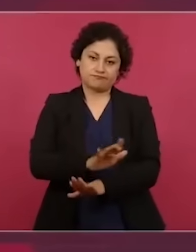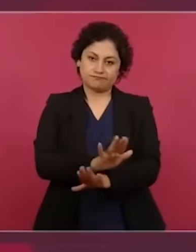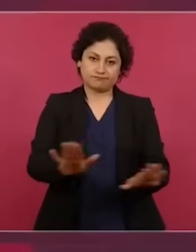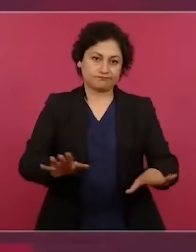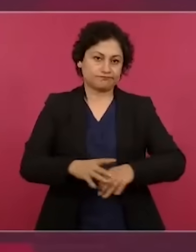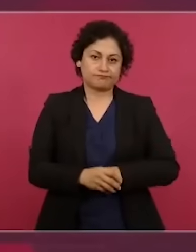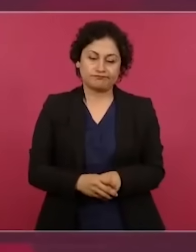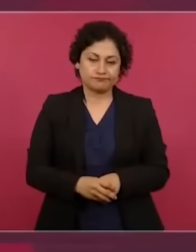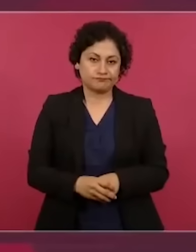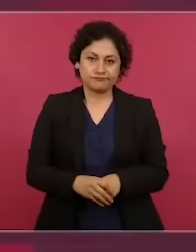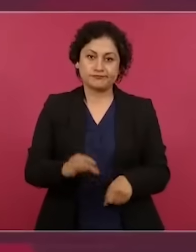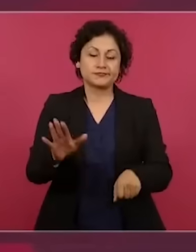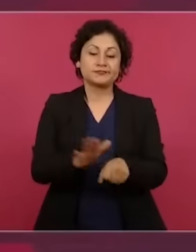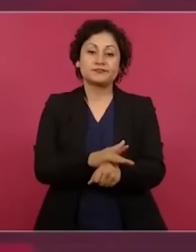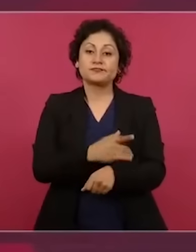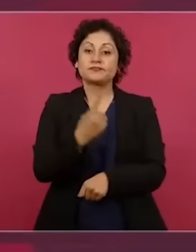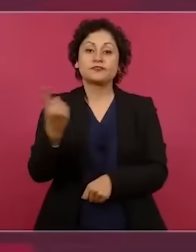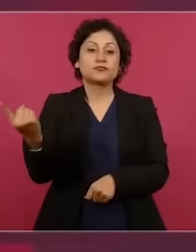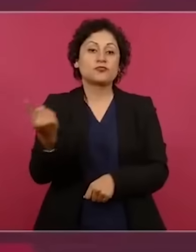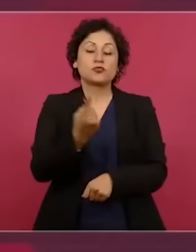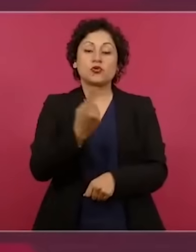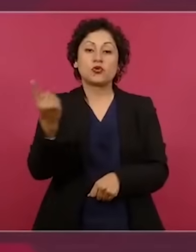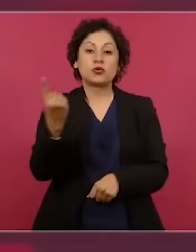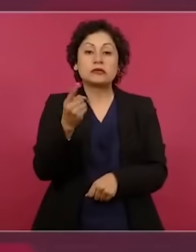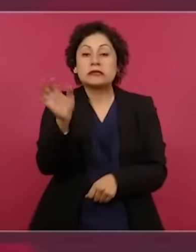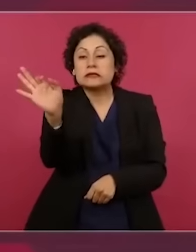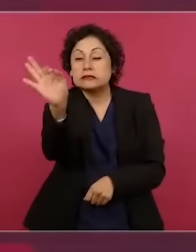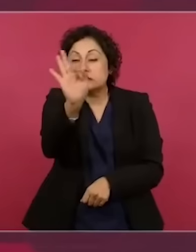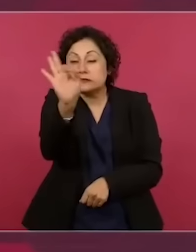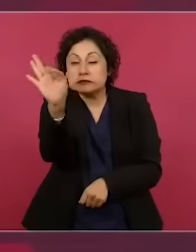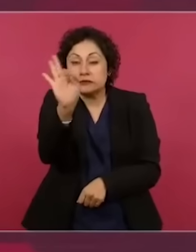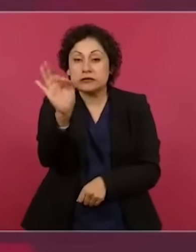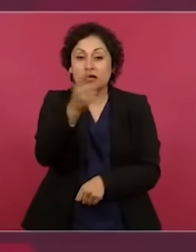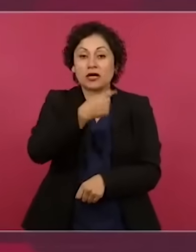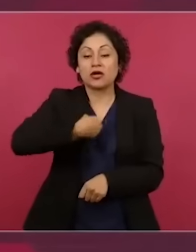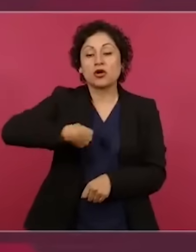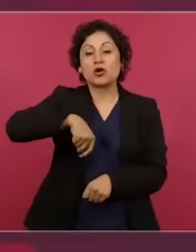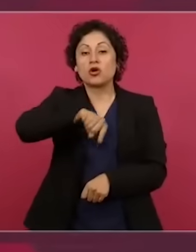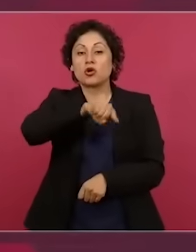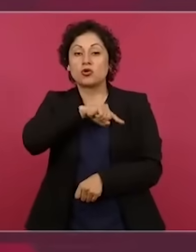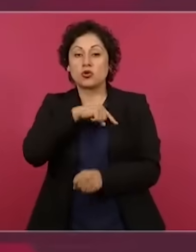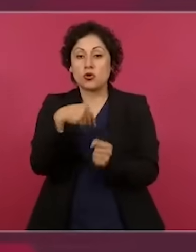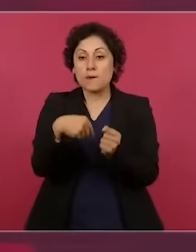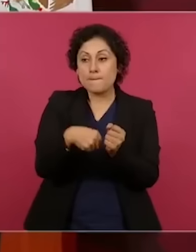porque si no, se cae en la